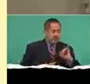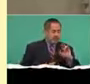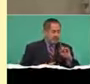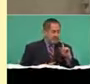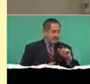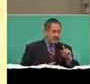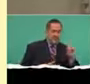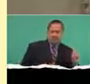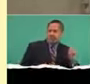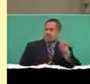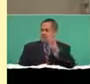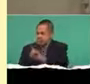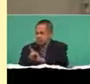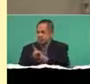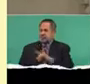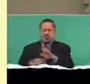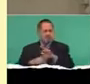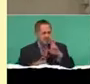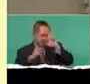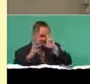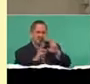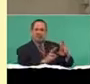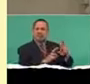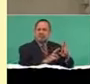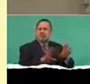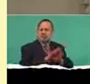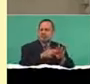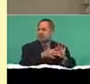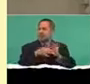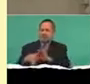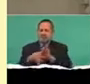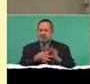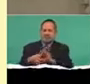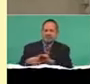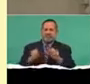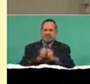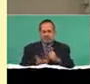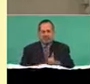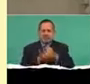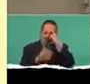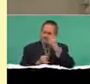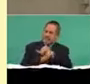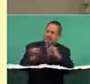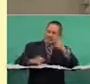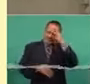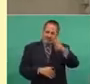único extranjero al que se le honora como héroe de la independencia de